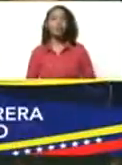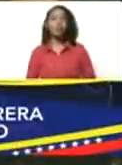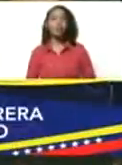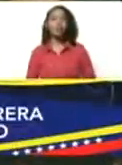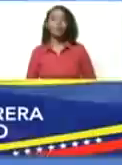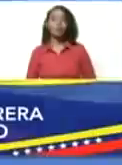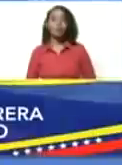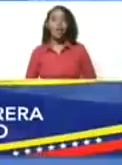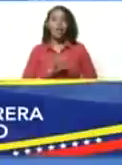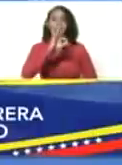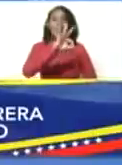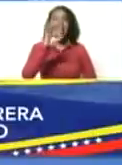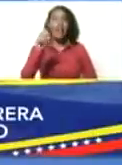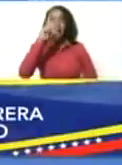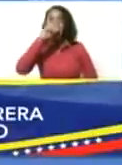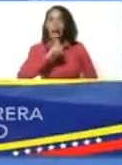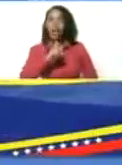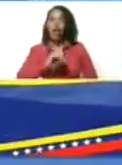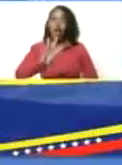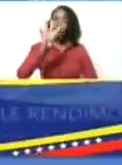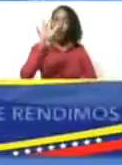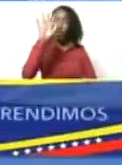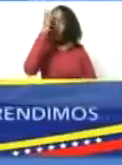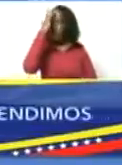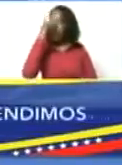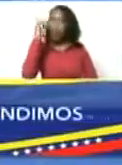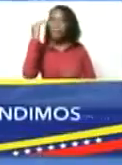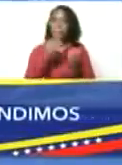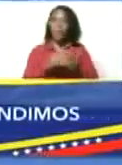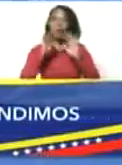los 30 años del 4 de